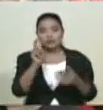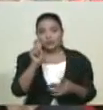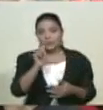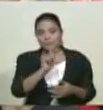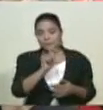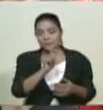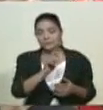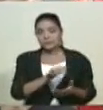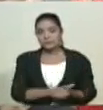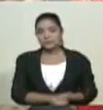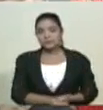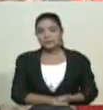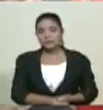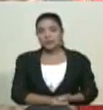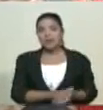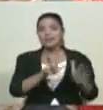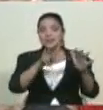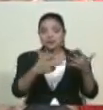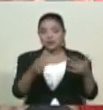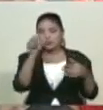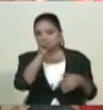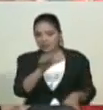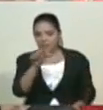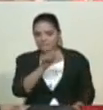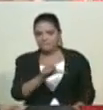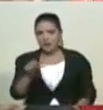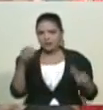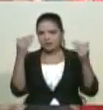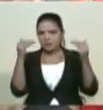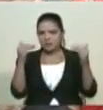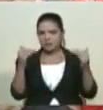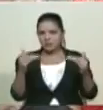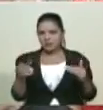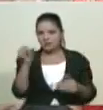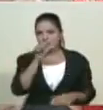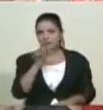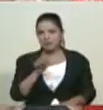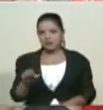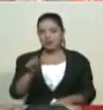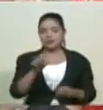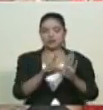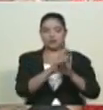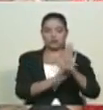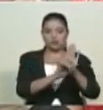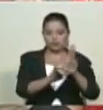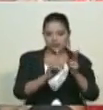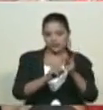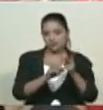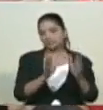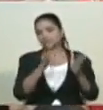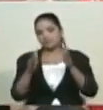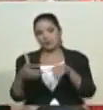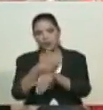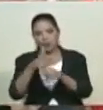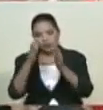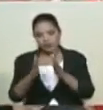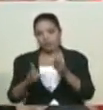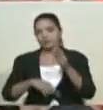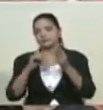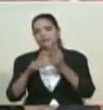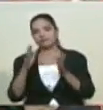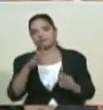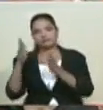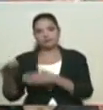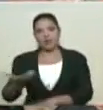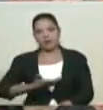Desde 18 semanas llevamos, en 18 semanas llevamos elecciones constituyentes, elecciones gobernadores, elecciones de alcalde. Eso